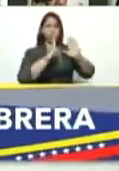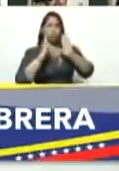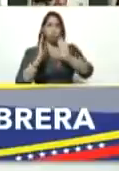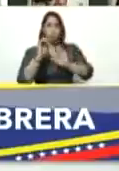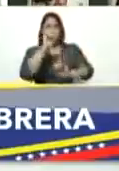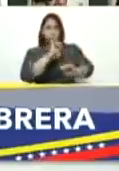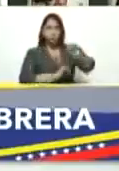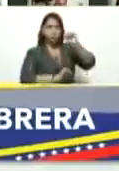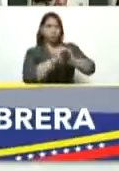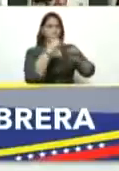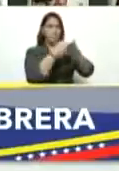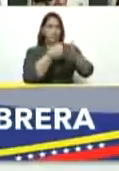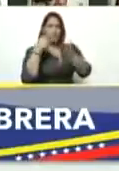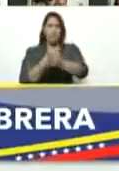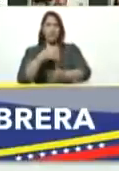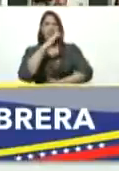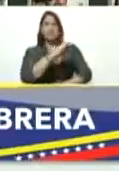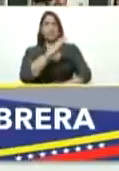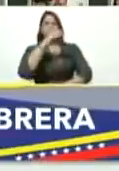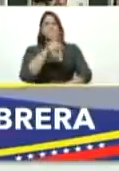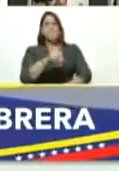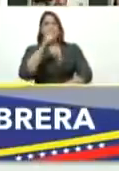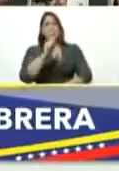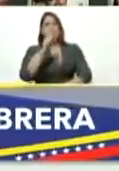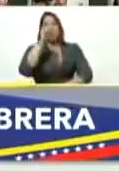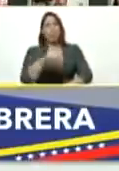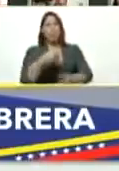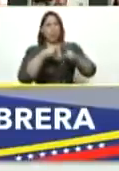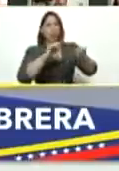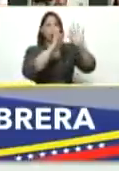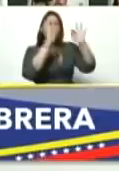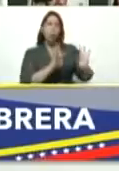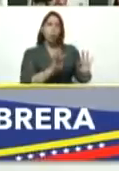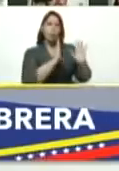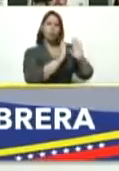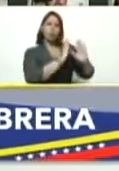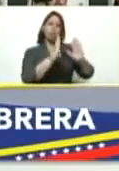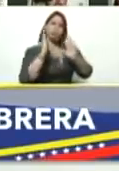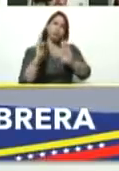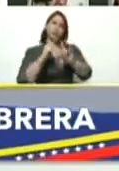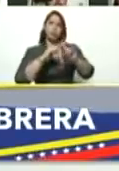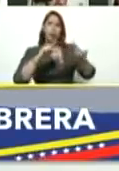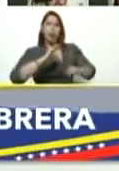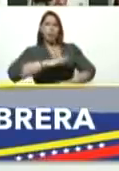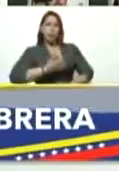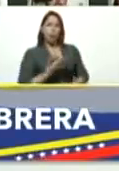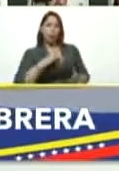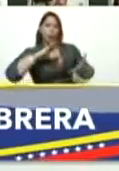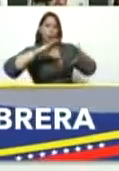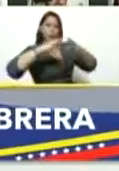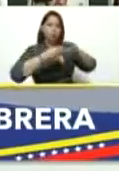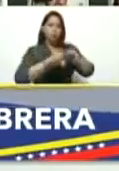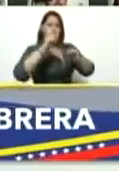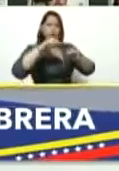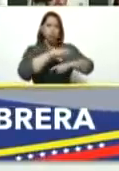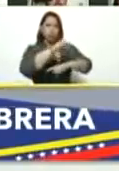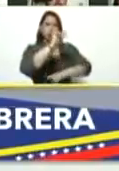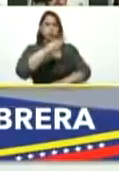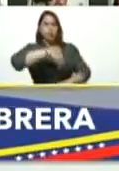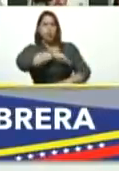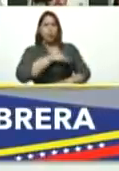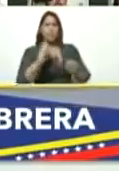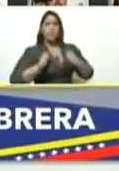luce pp y de otra forma organización para podernos adaptar al momento que estamos